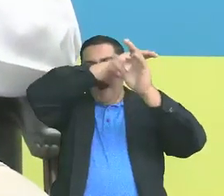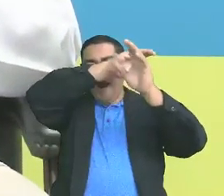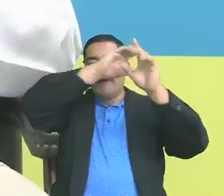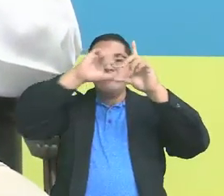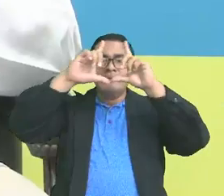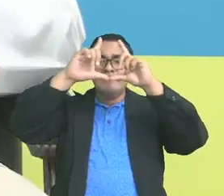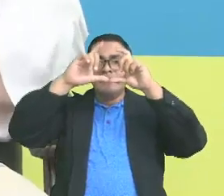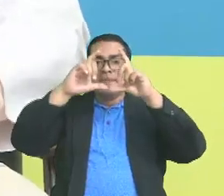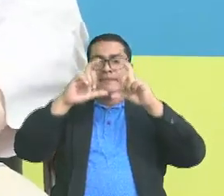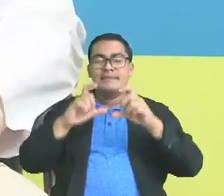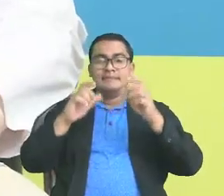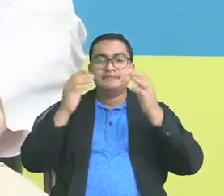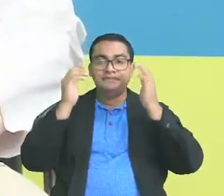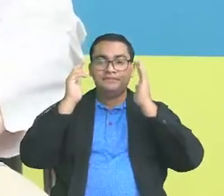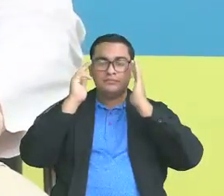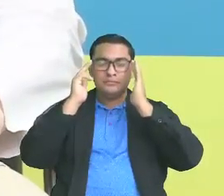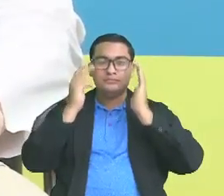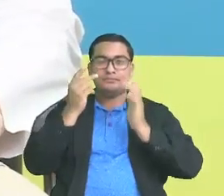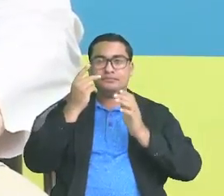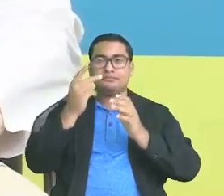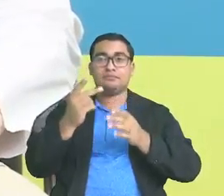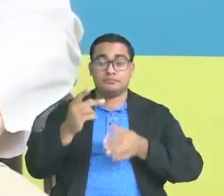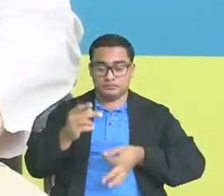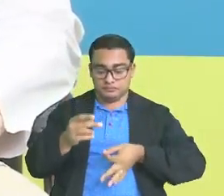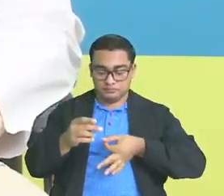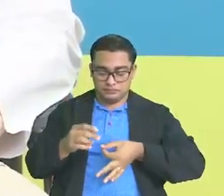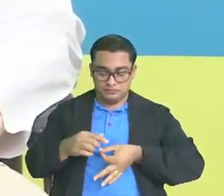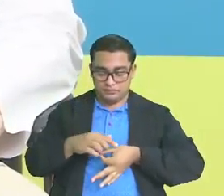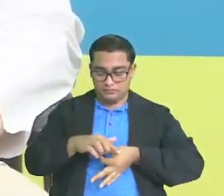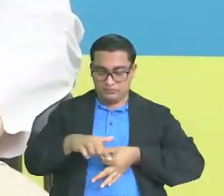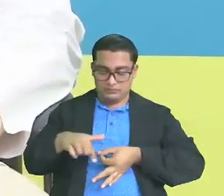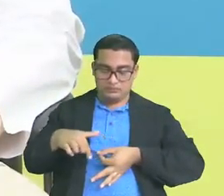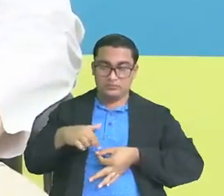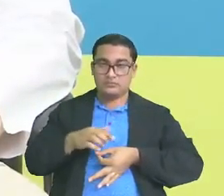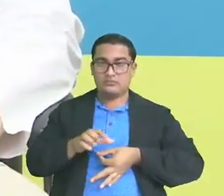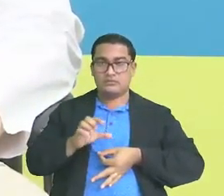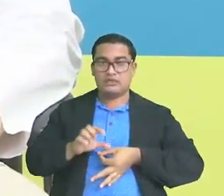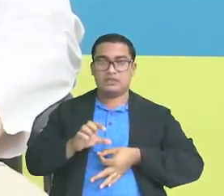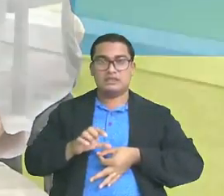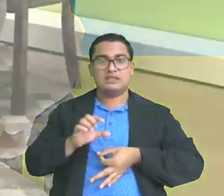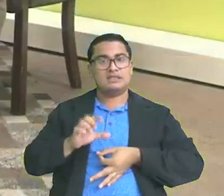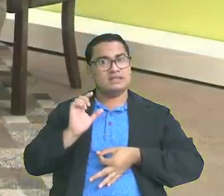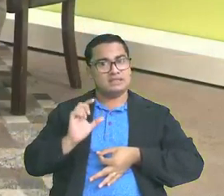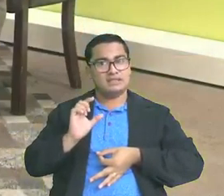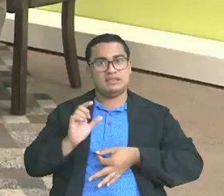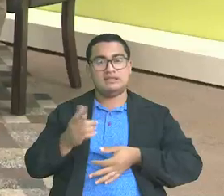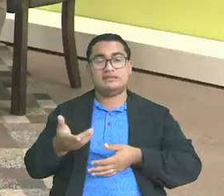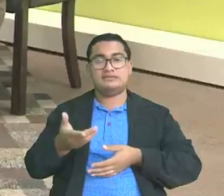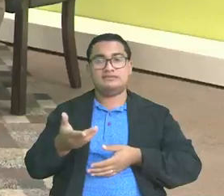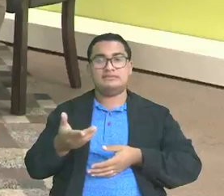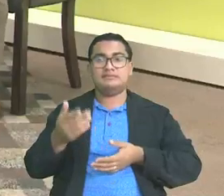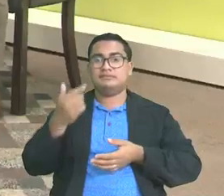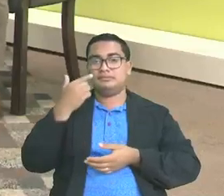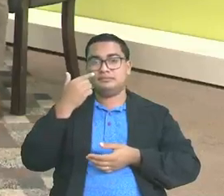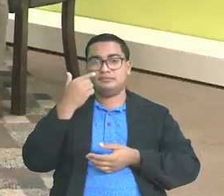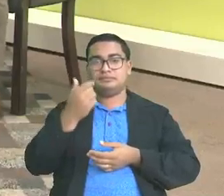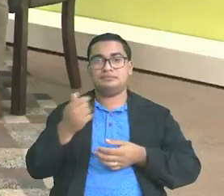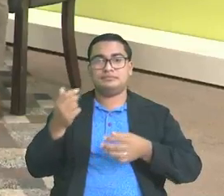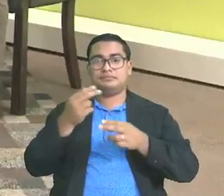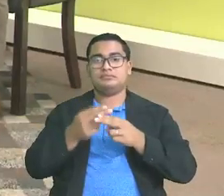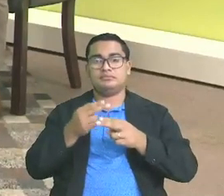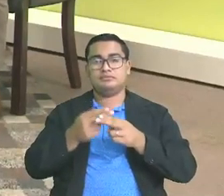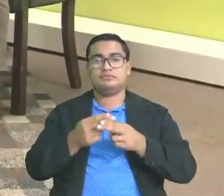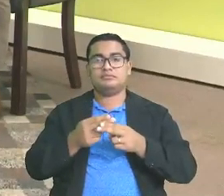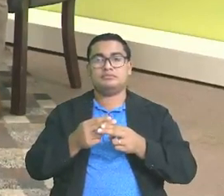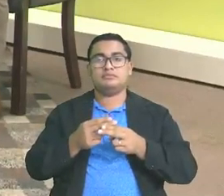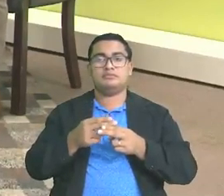viendo que el defecto de la piel sobresalía aproximadamente 2 centímetros. Eso se conoce en